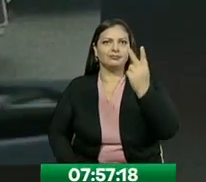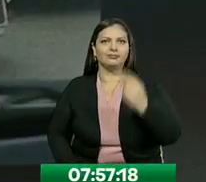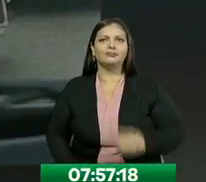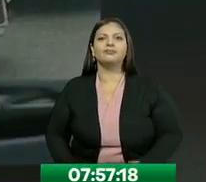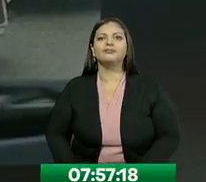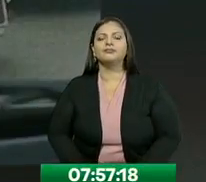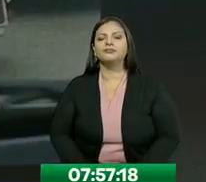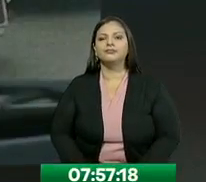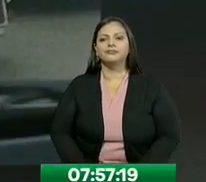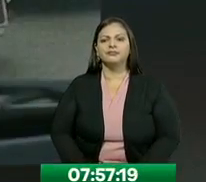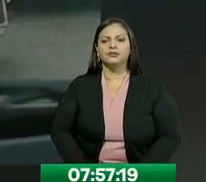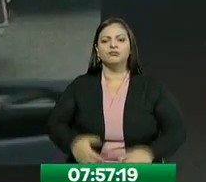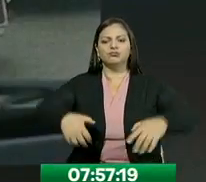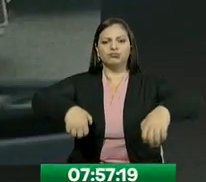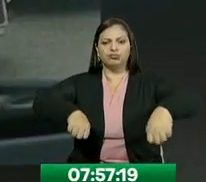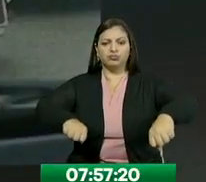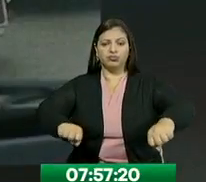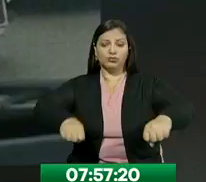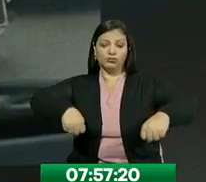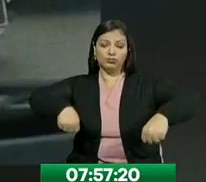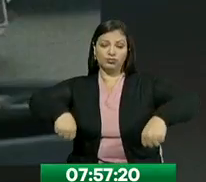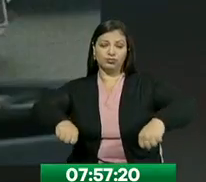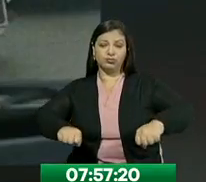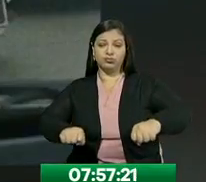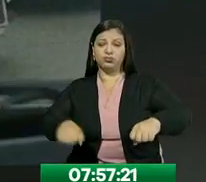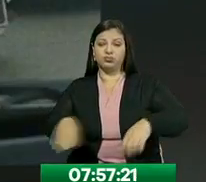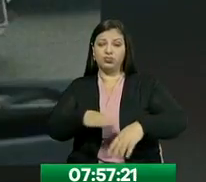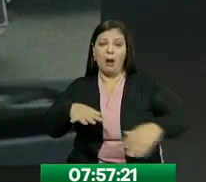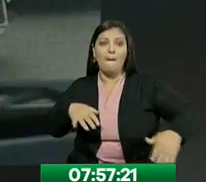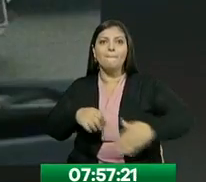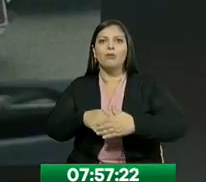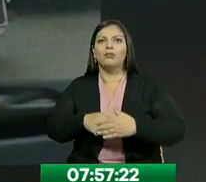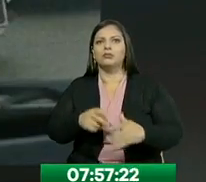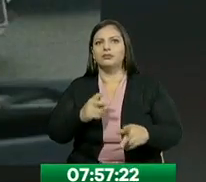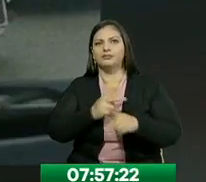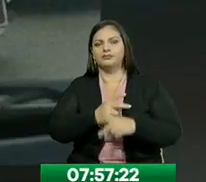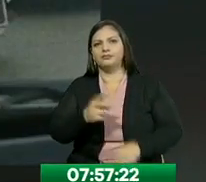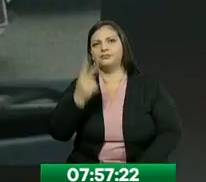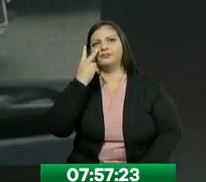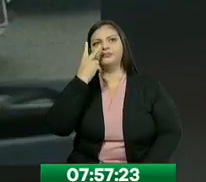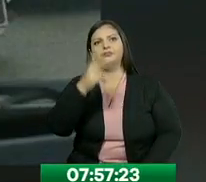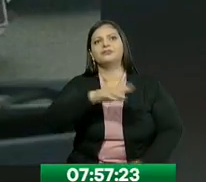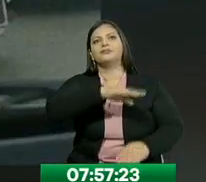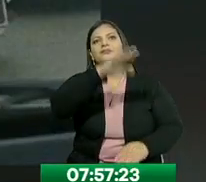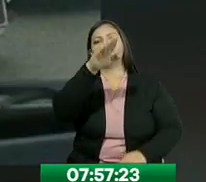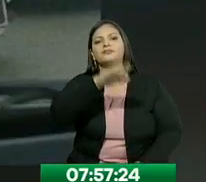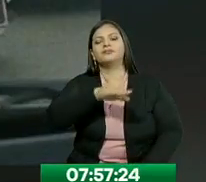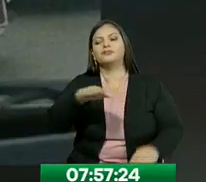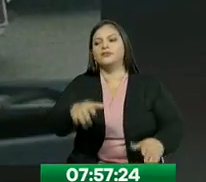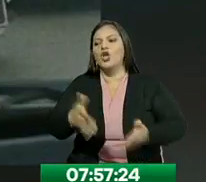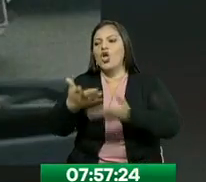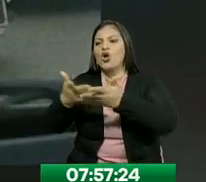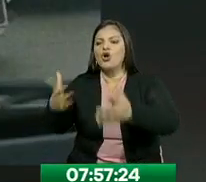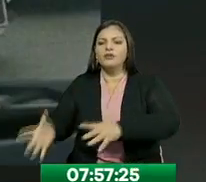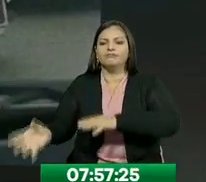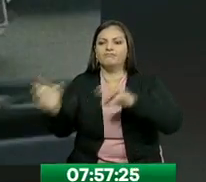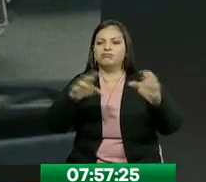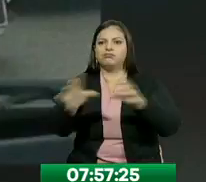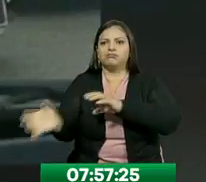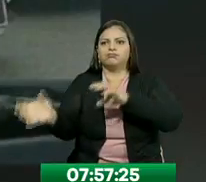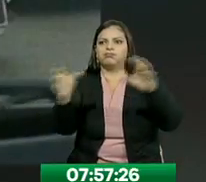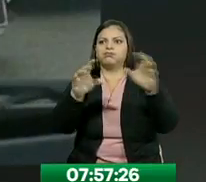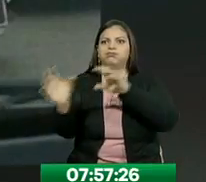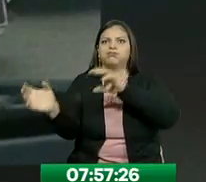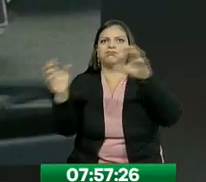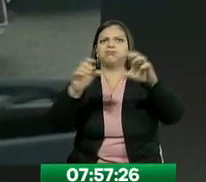adelante, ajá, un frenazo. Imagínate tú con qué estabilidad puede estar. Mire usted acá, la vecindad del Chavo. Aquí está, mire usted, se van todos los